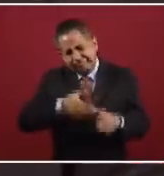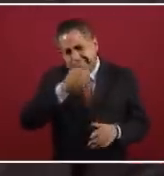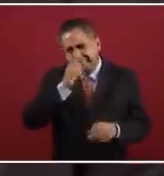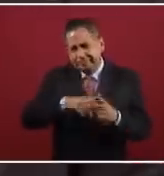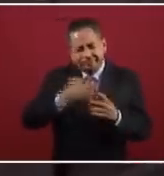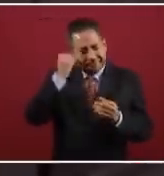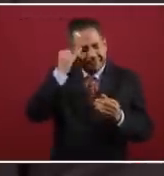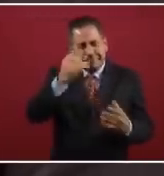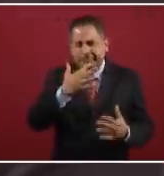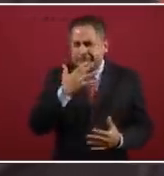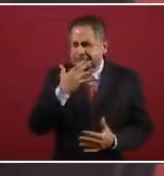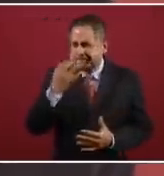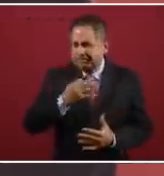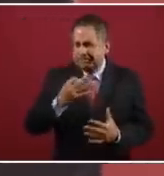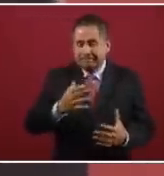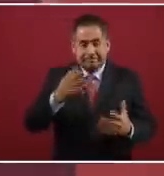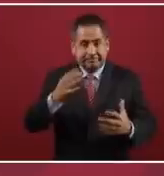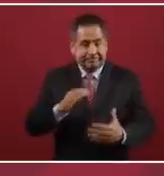imagínense,